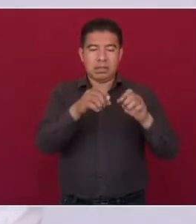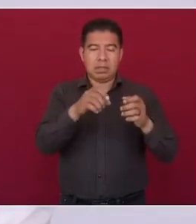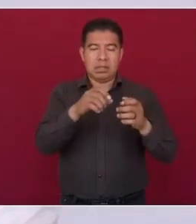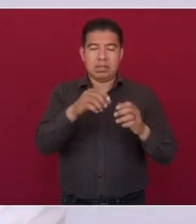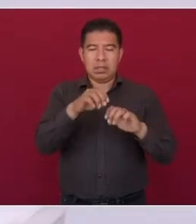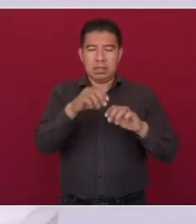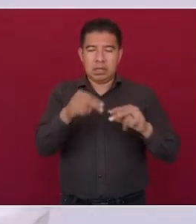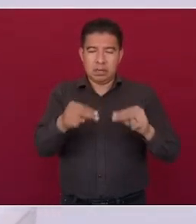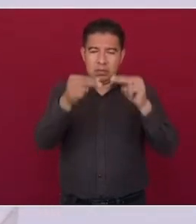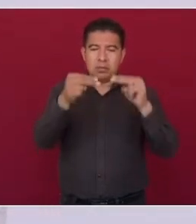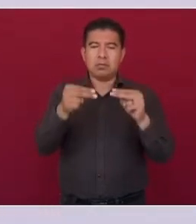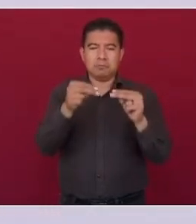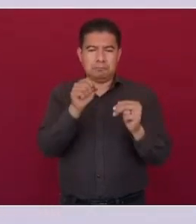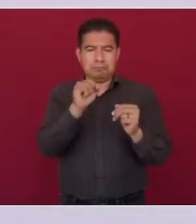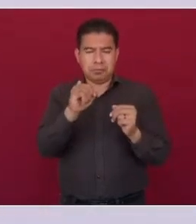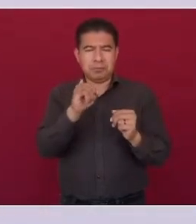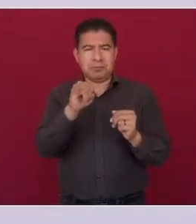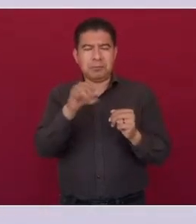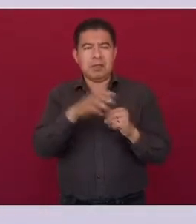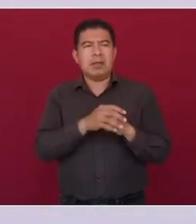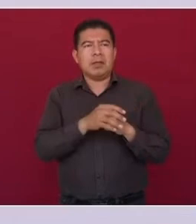soslayado, la inversión